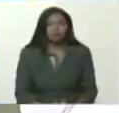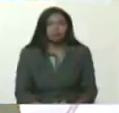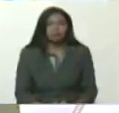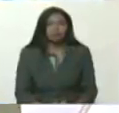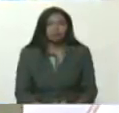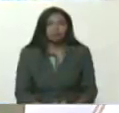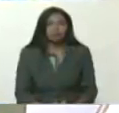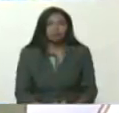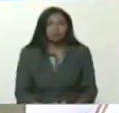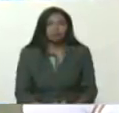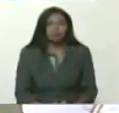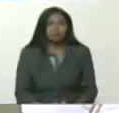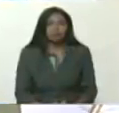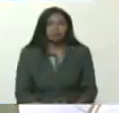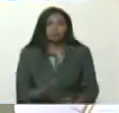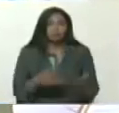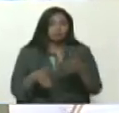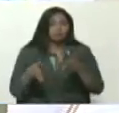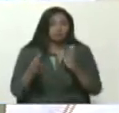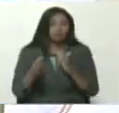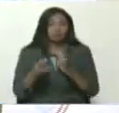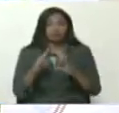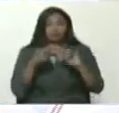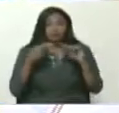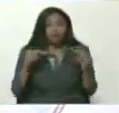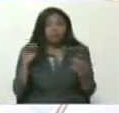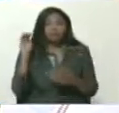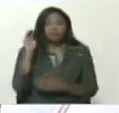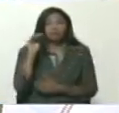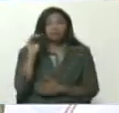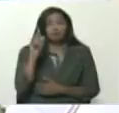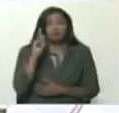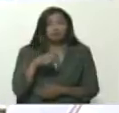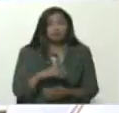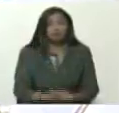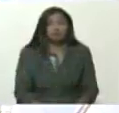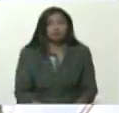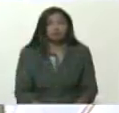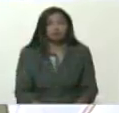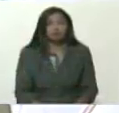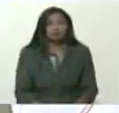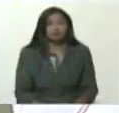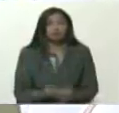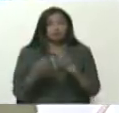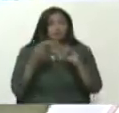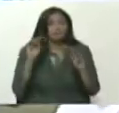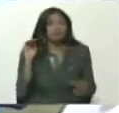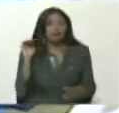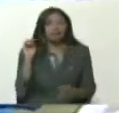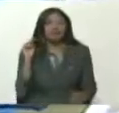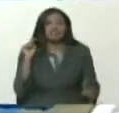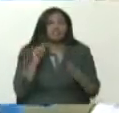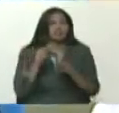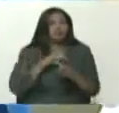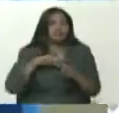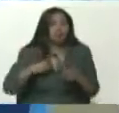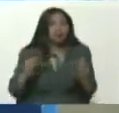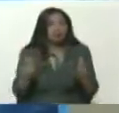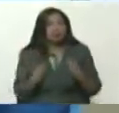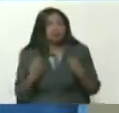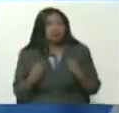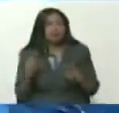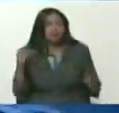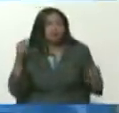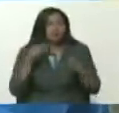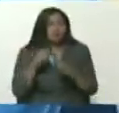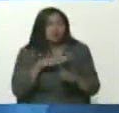además construyendo la paz del futuro, la paz. La paz es nuestro destino, la paz es nuestra vida, la paz es nuestro